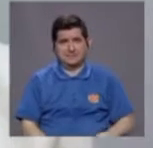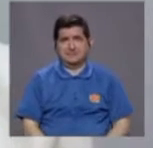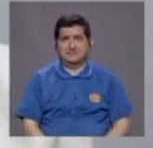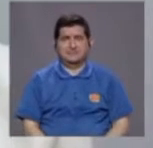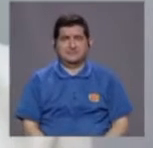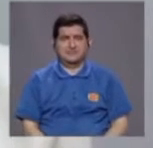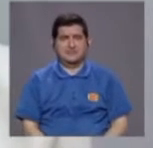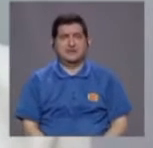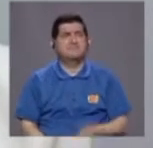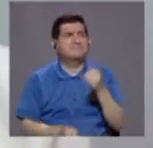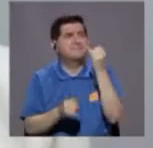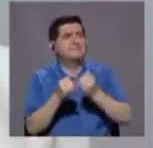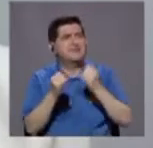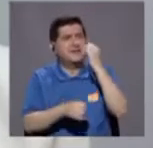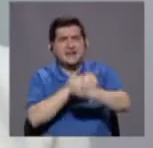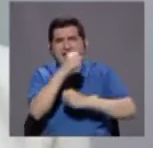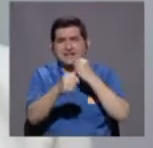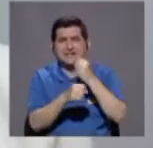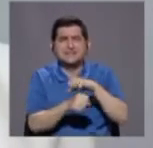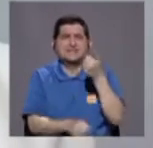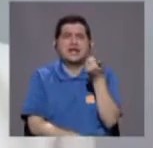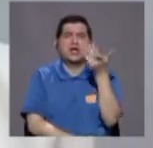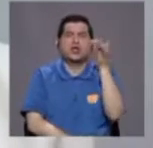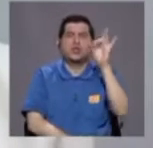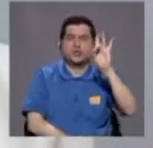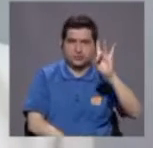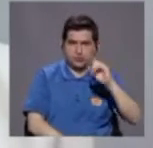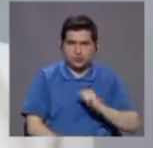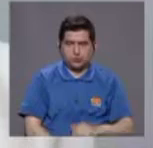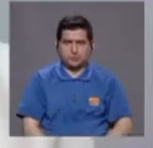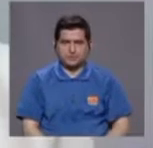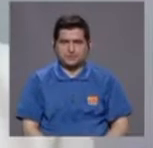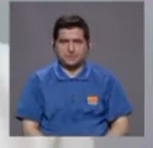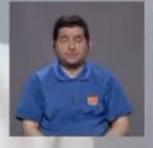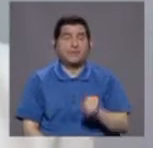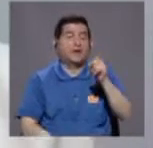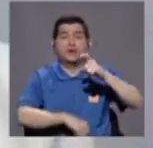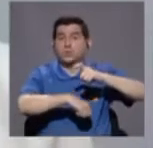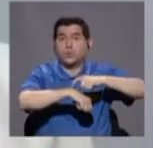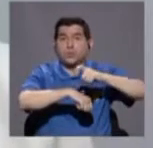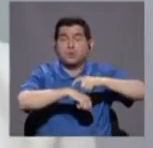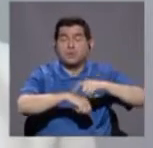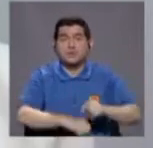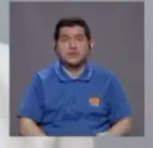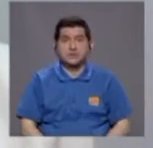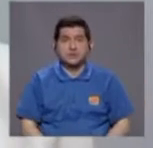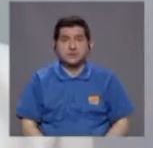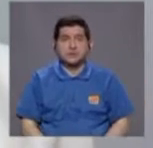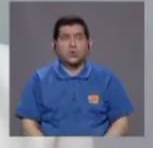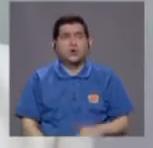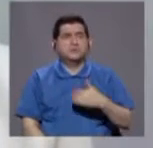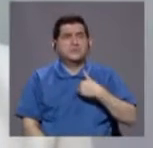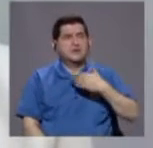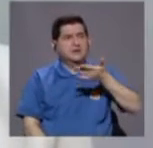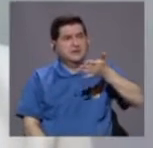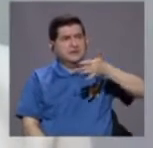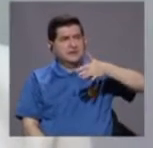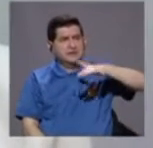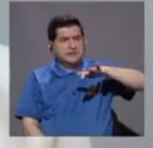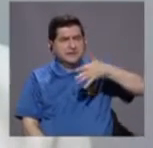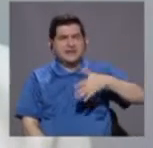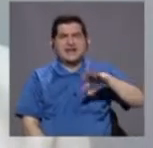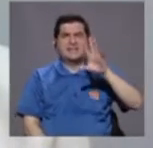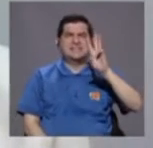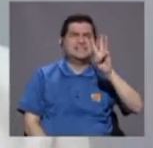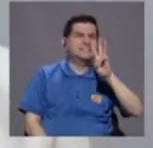hacia finales del siglo XVIII, cuando en algún momento llegan a haber aproximadamente unas